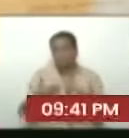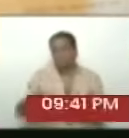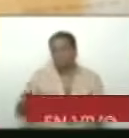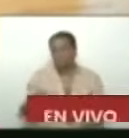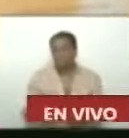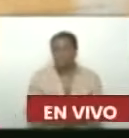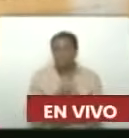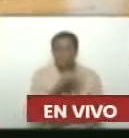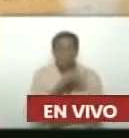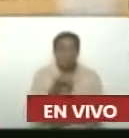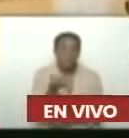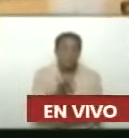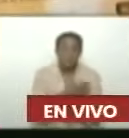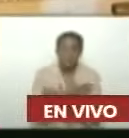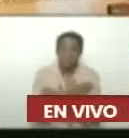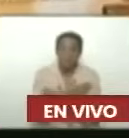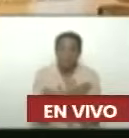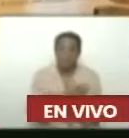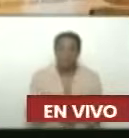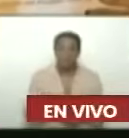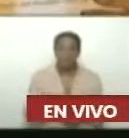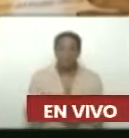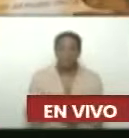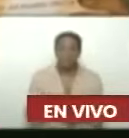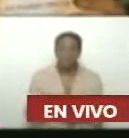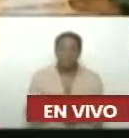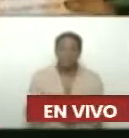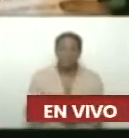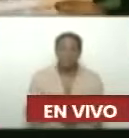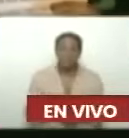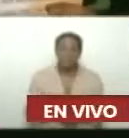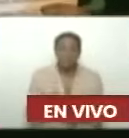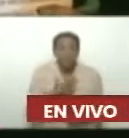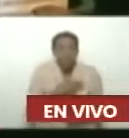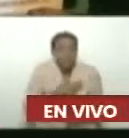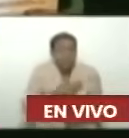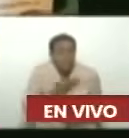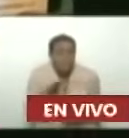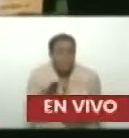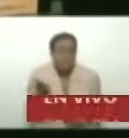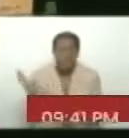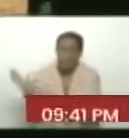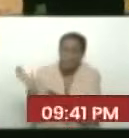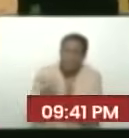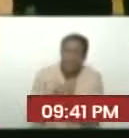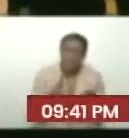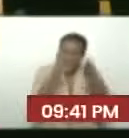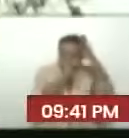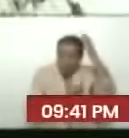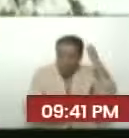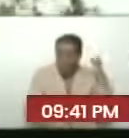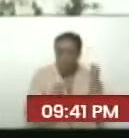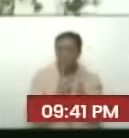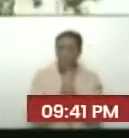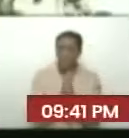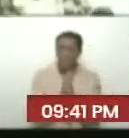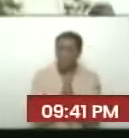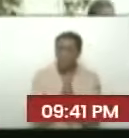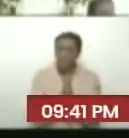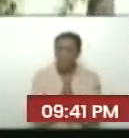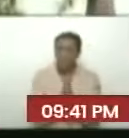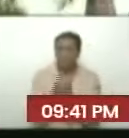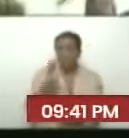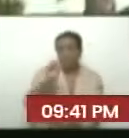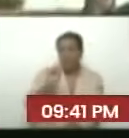Una belleza, profesora Malena. Yo quisiera que vinieran los dos embajadores. Por favor, la embajadora